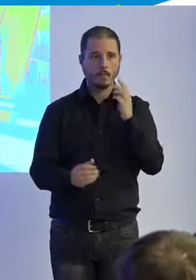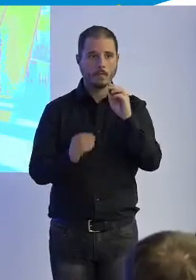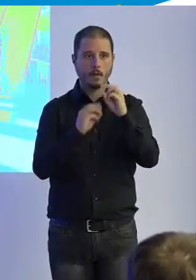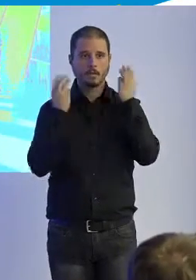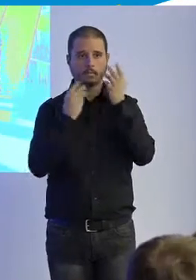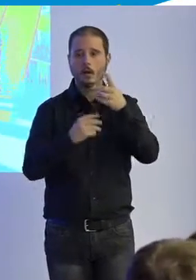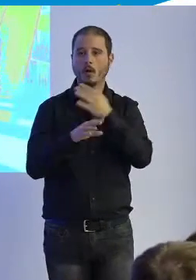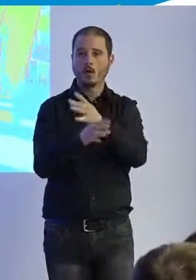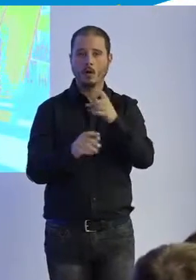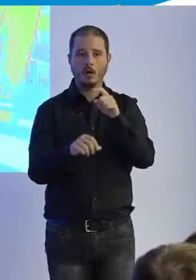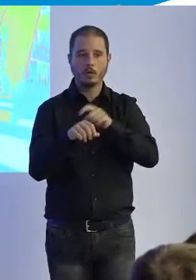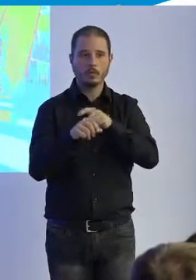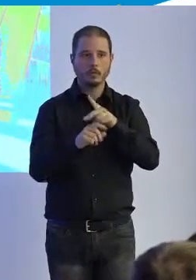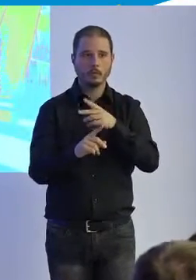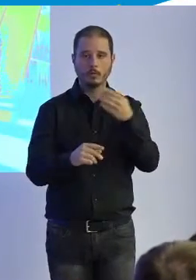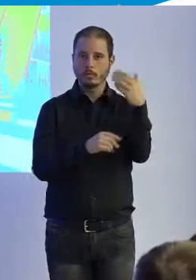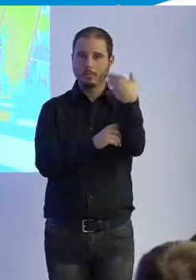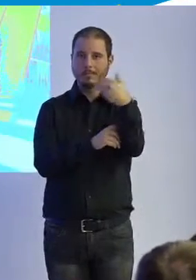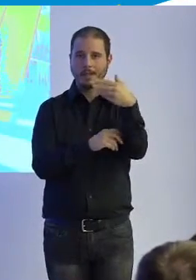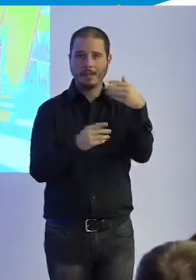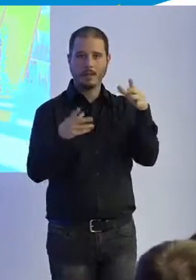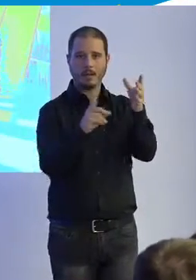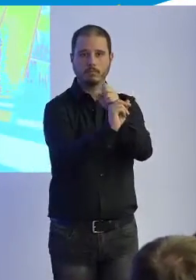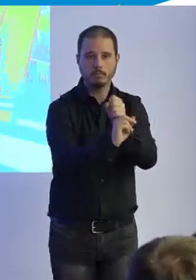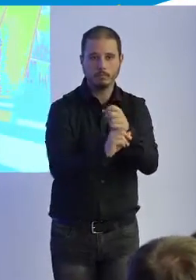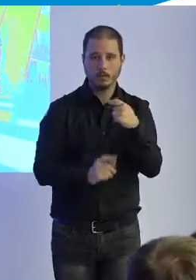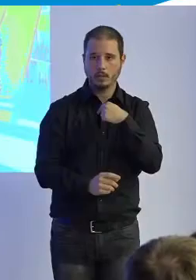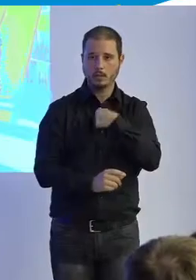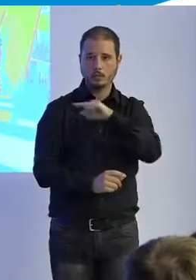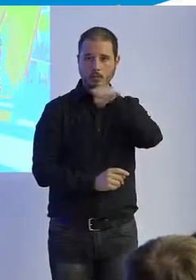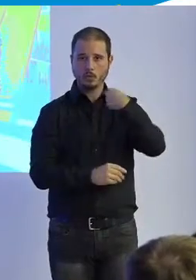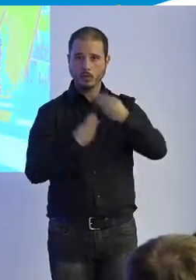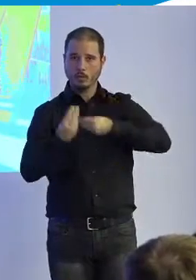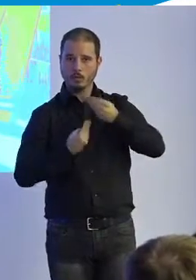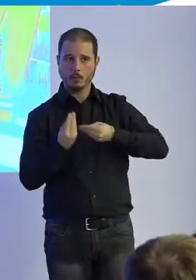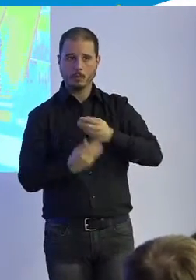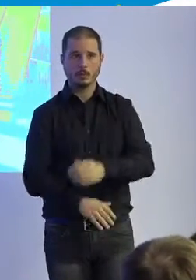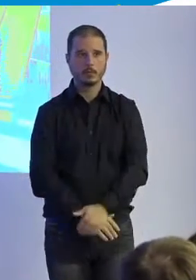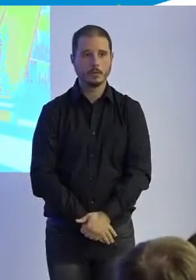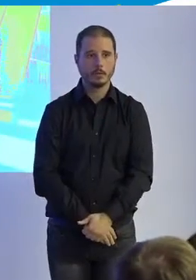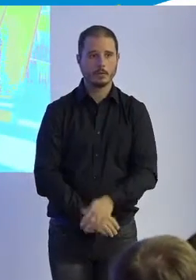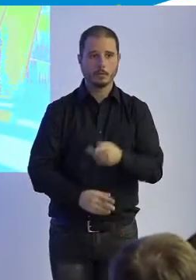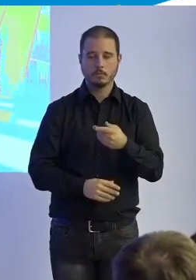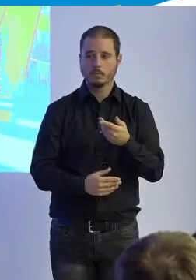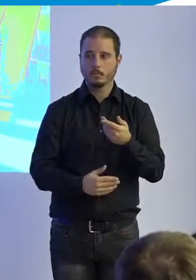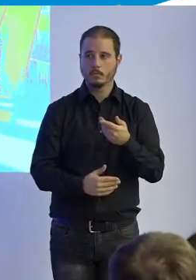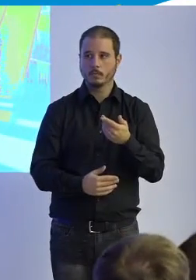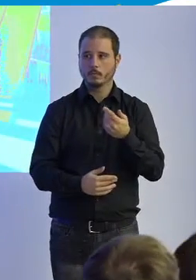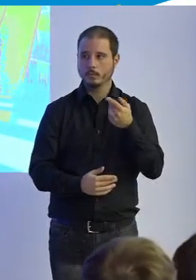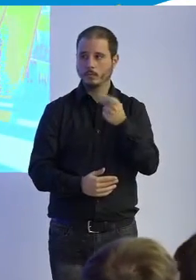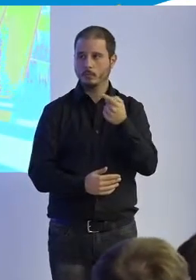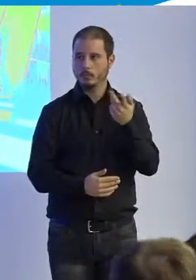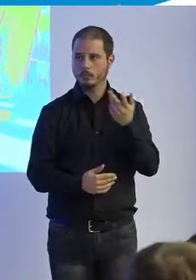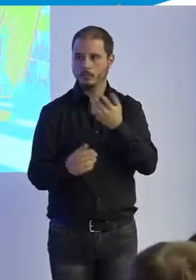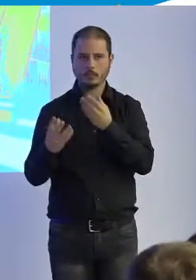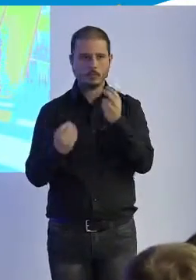la bandera, que se estrenó hace poco, pues la estereoscopía la hemos hecho nosotros y vivimos de ello. Y aparte era muy